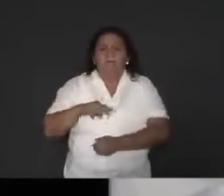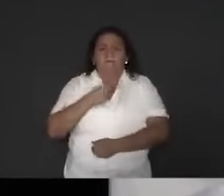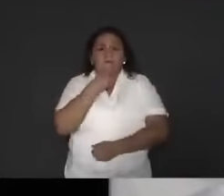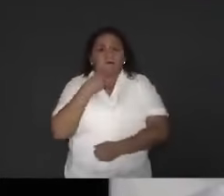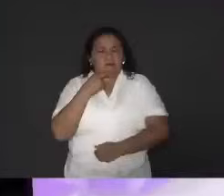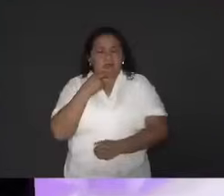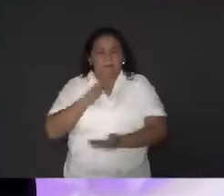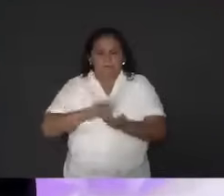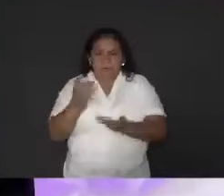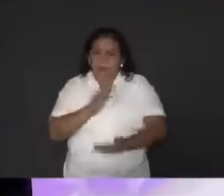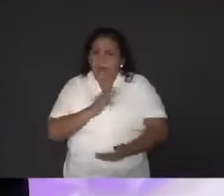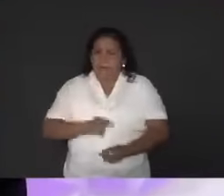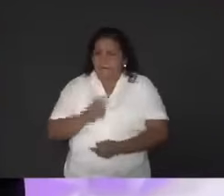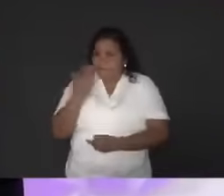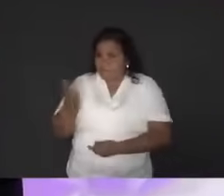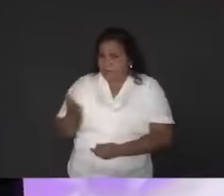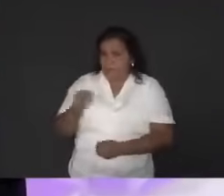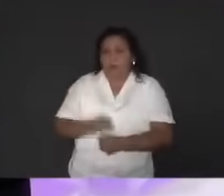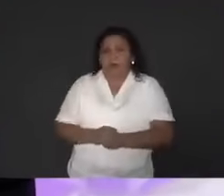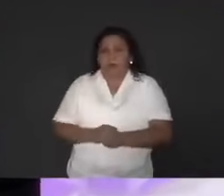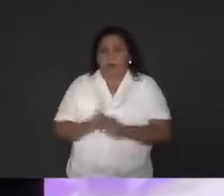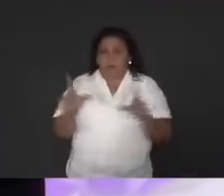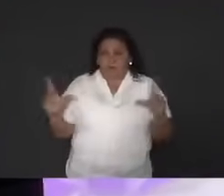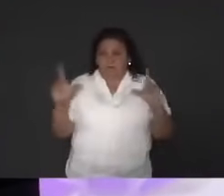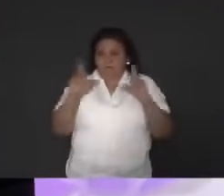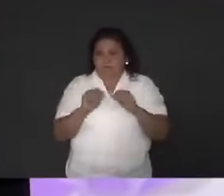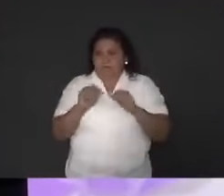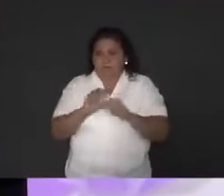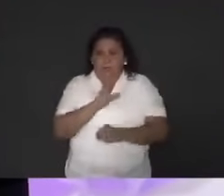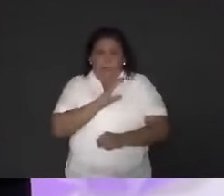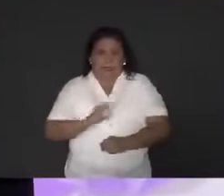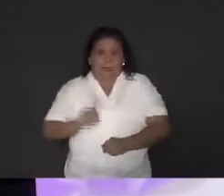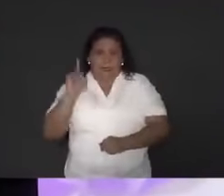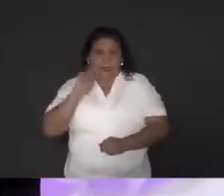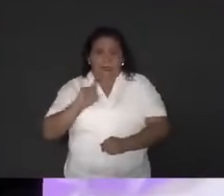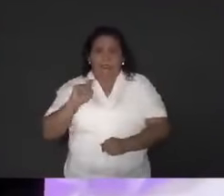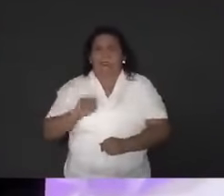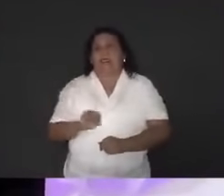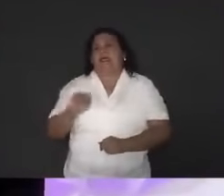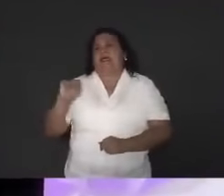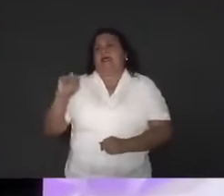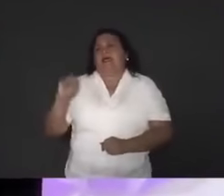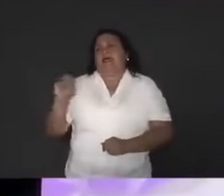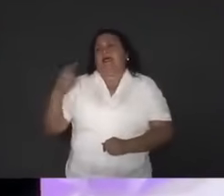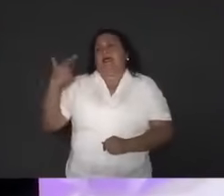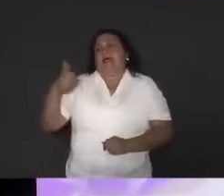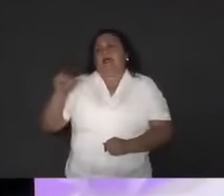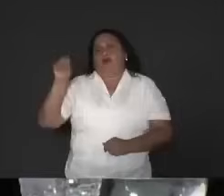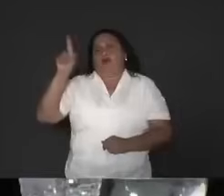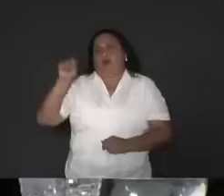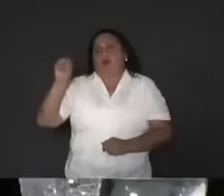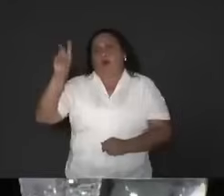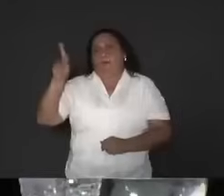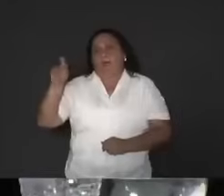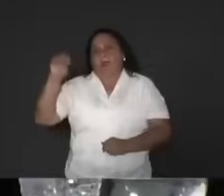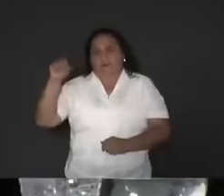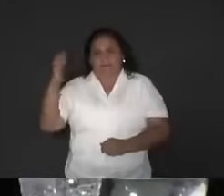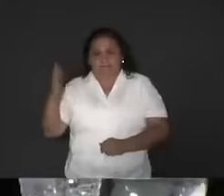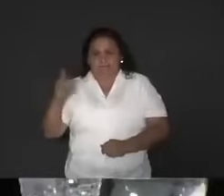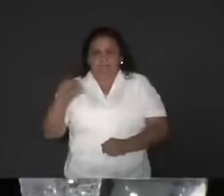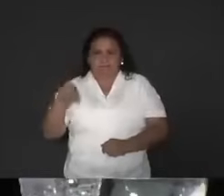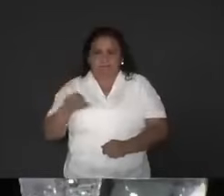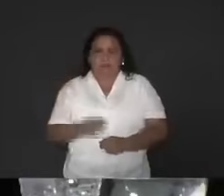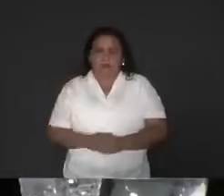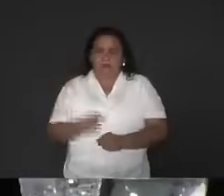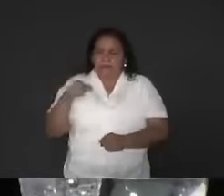Gracias, candidato. Es momento de ceder la palabra para cierre y conclusiones a la candidata Yasmín López Manrique. Adelante, candidata. Muchas gracias. En